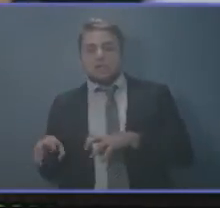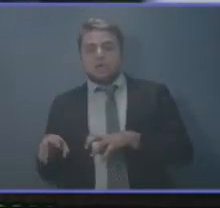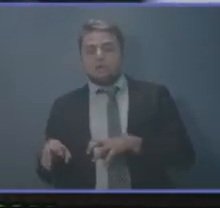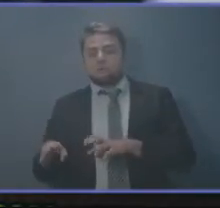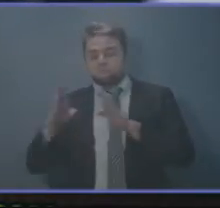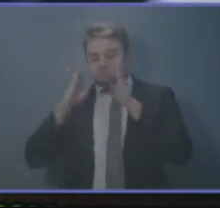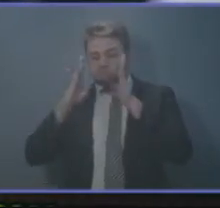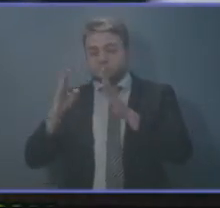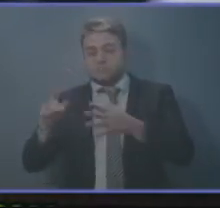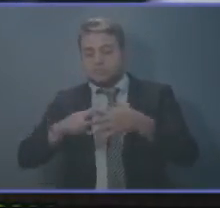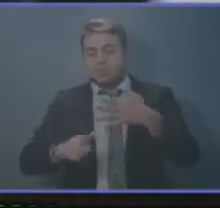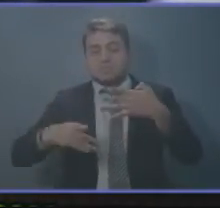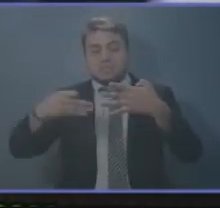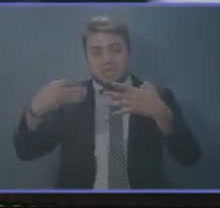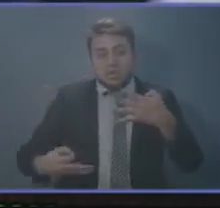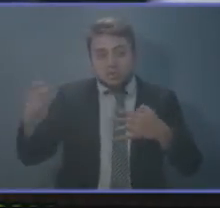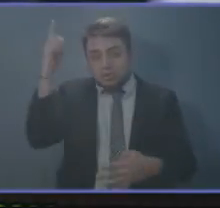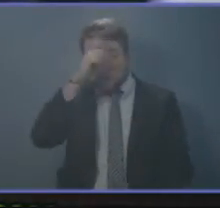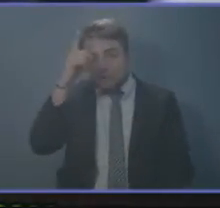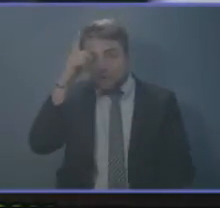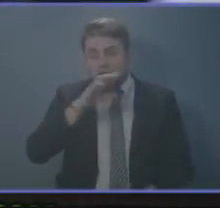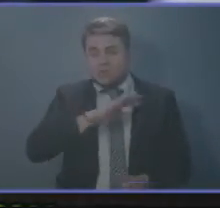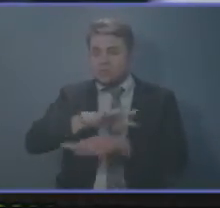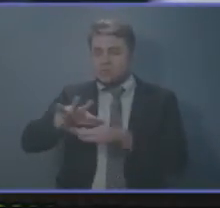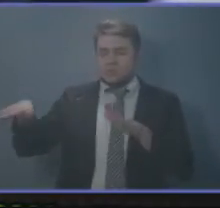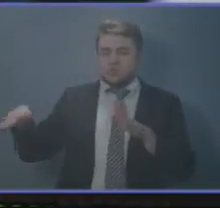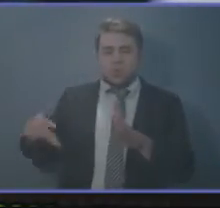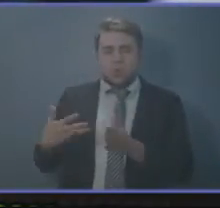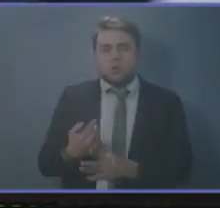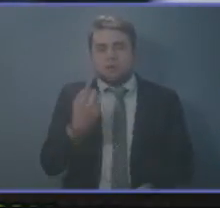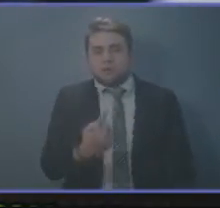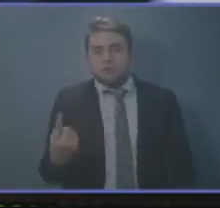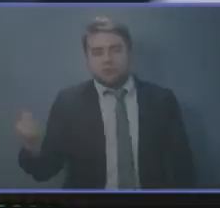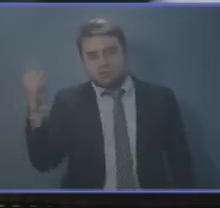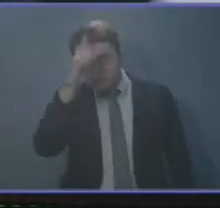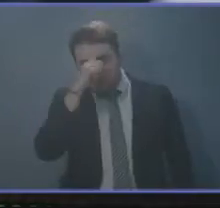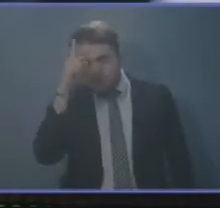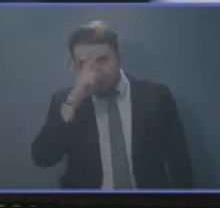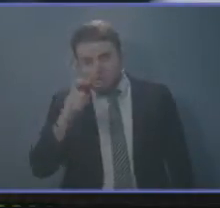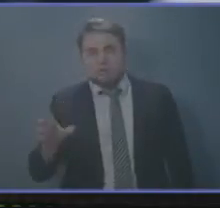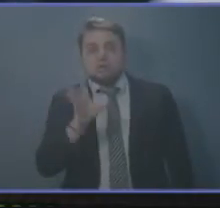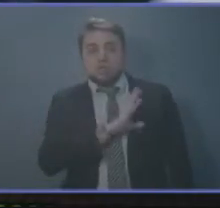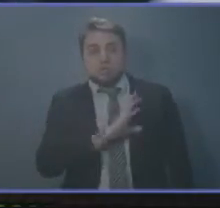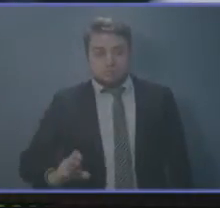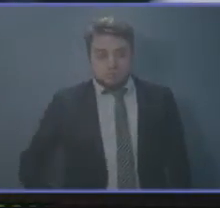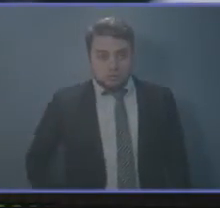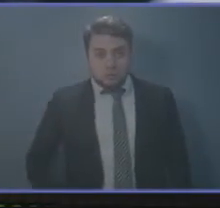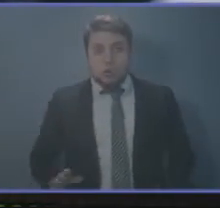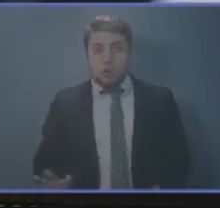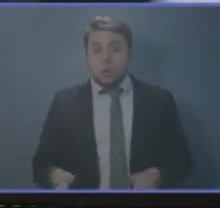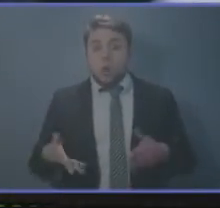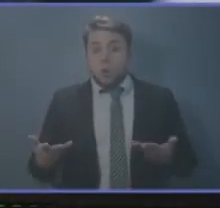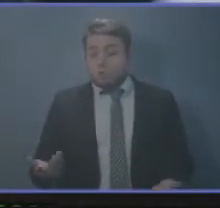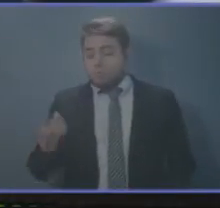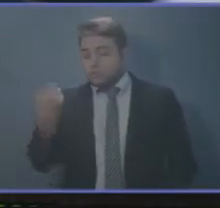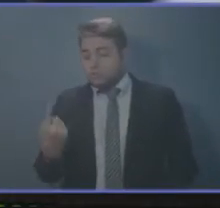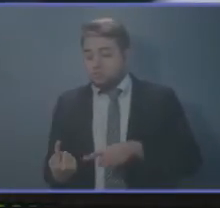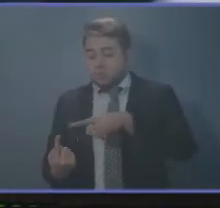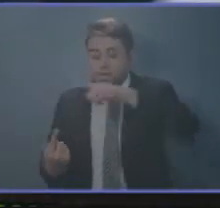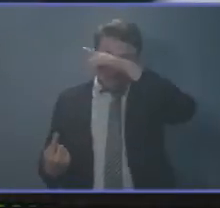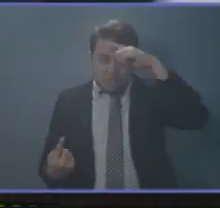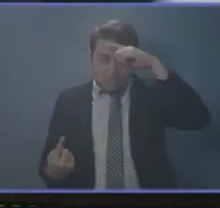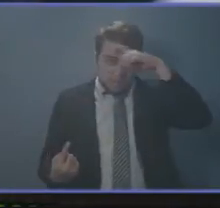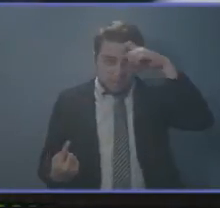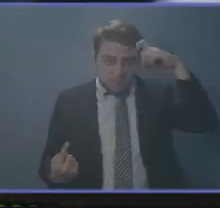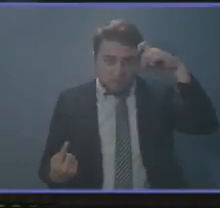que tienen todos los trabajadores, por supuesto salvadoreños, en su calidad de empleados. Y resulta